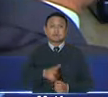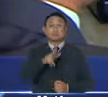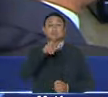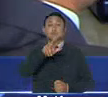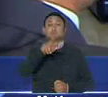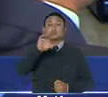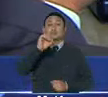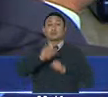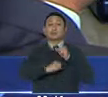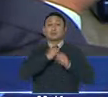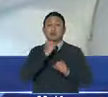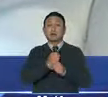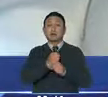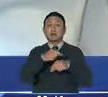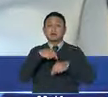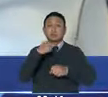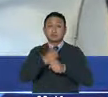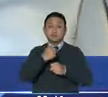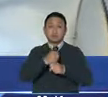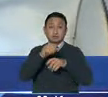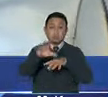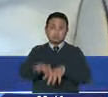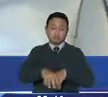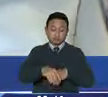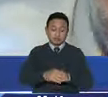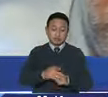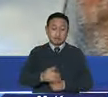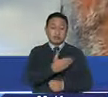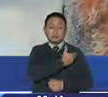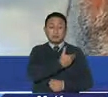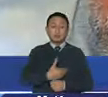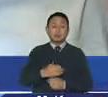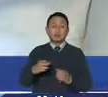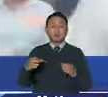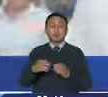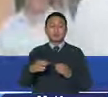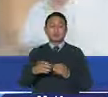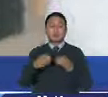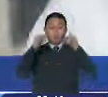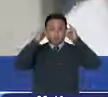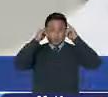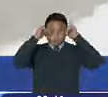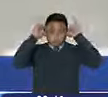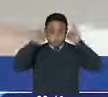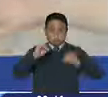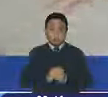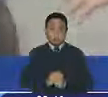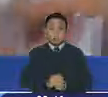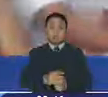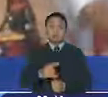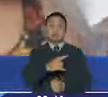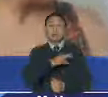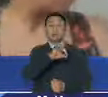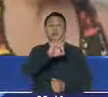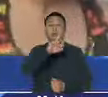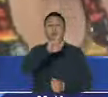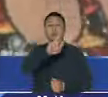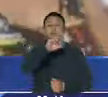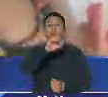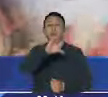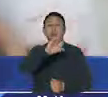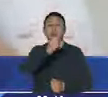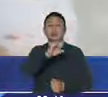años dedicado a la agroindustria. El presidente de la Asociación de Ganaderos del Litoral, Francesco Tabacchi, da el paso. Y